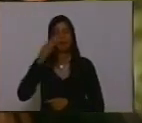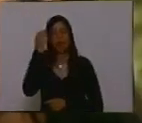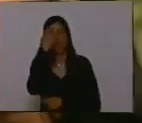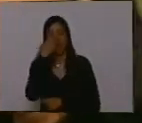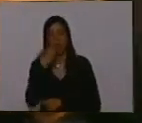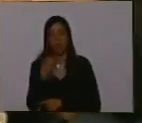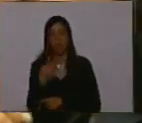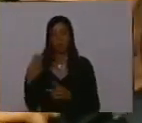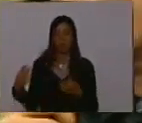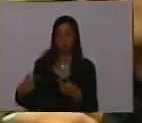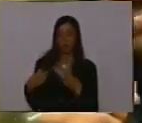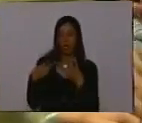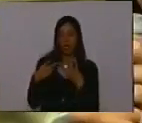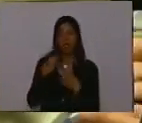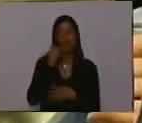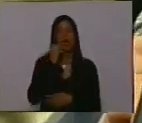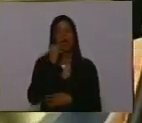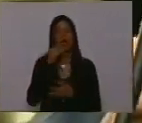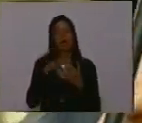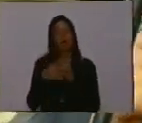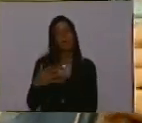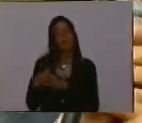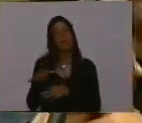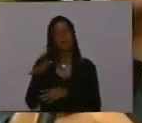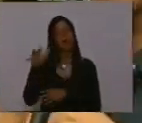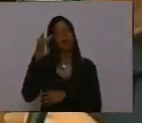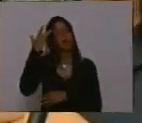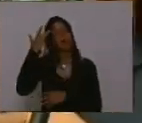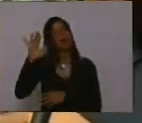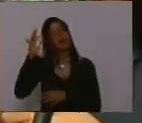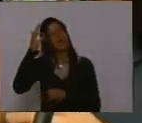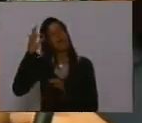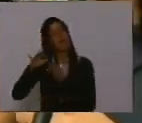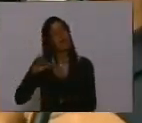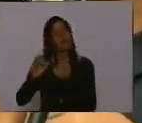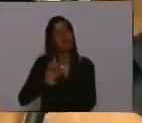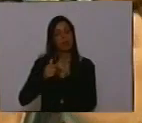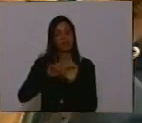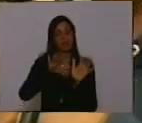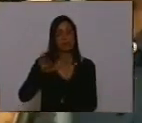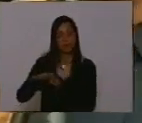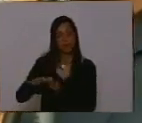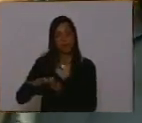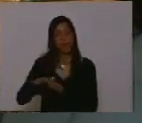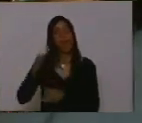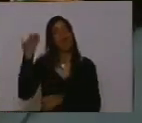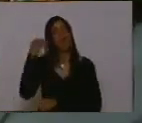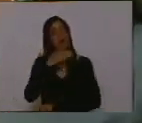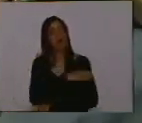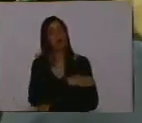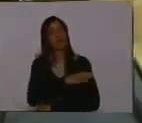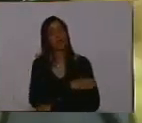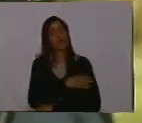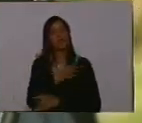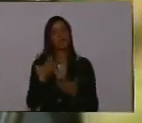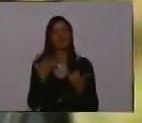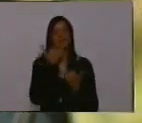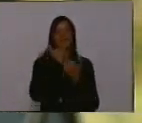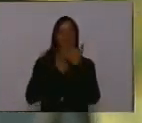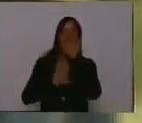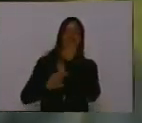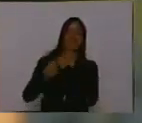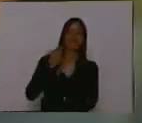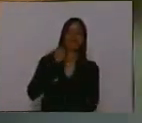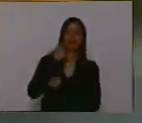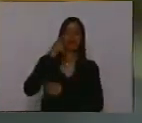nos observa. Los jóvenes del barrio creímos en el deporte, pero creímos en el deporte en la quinta. En la cuarta era una ilusión